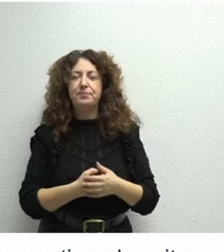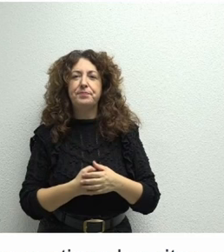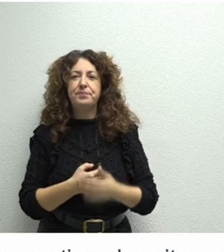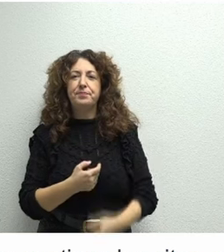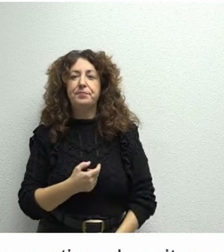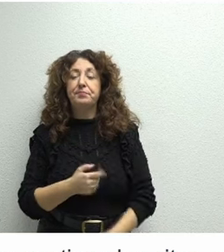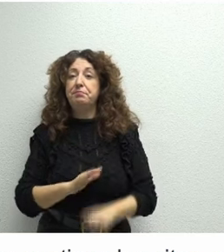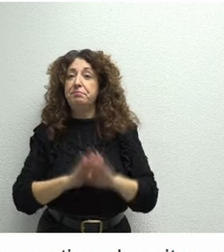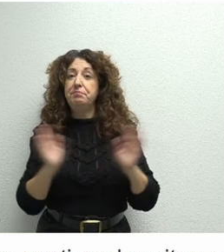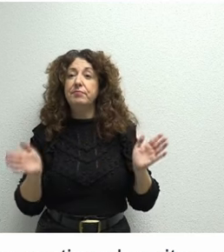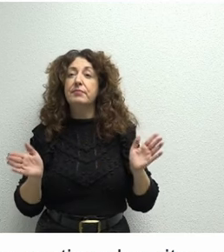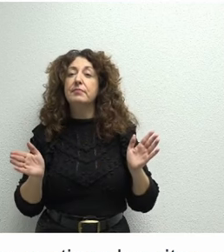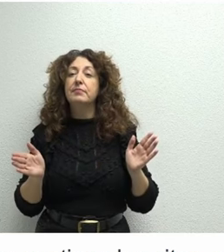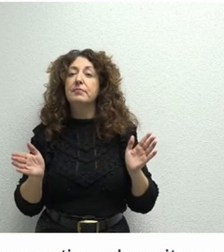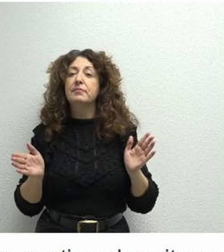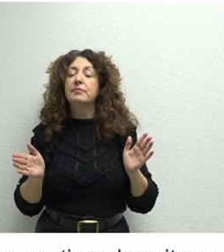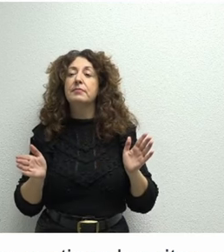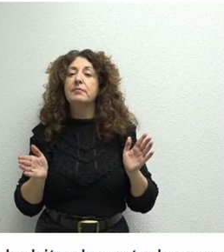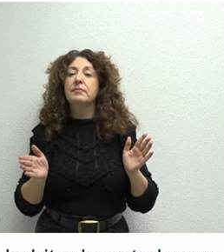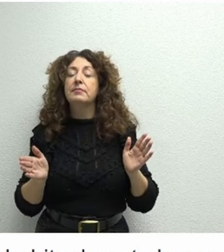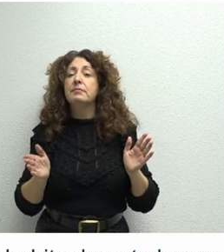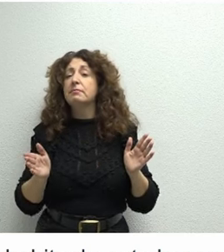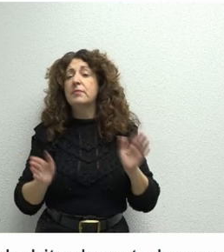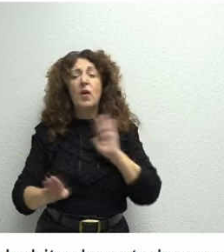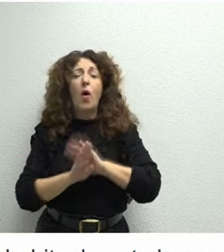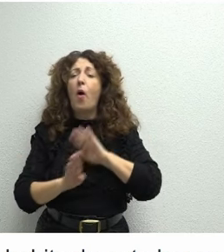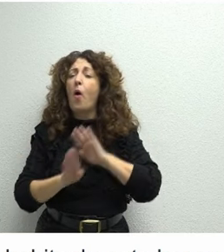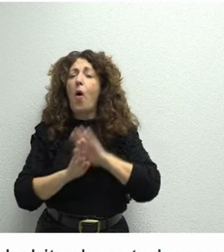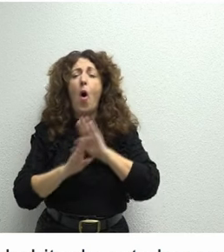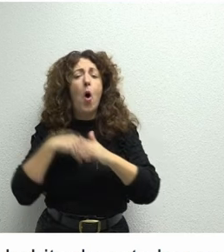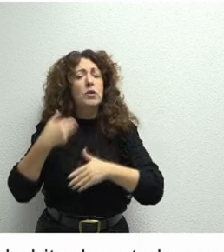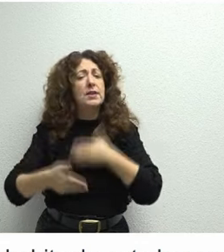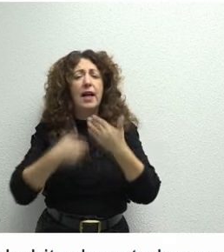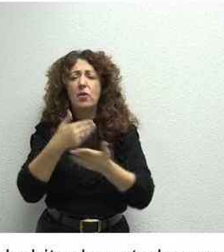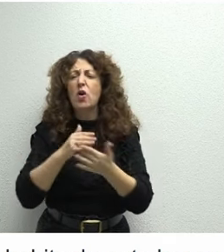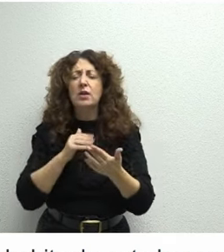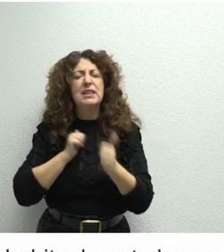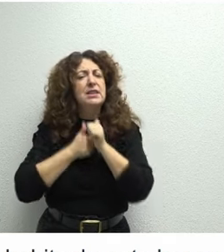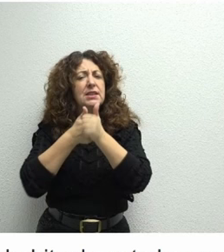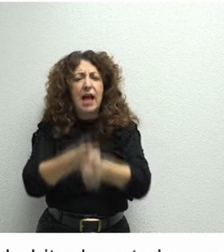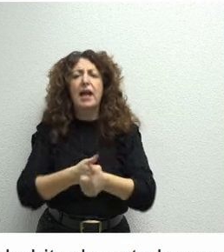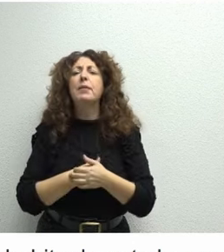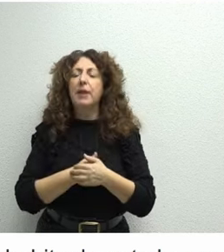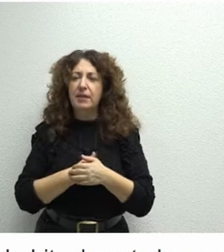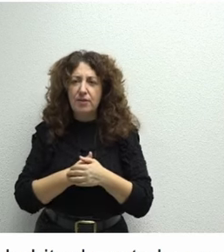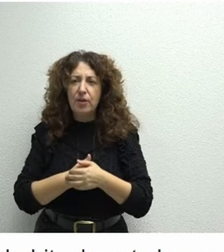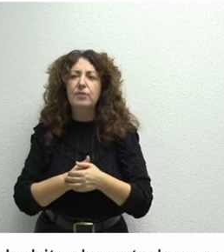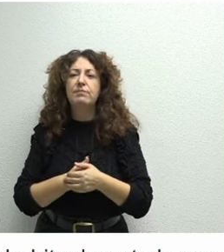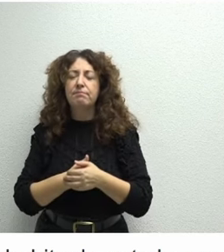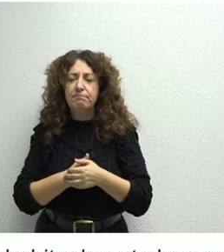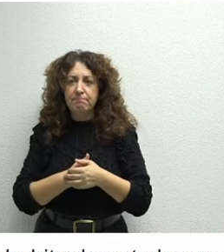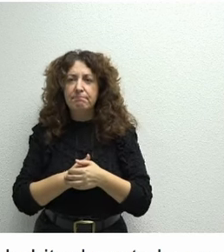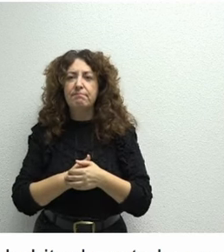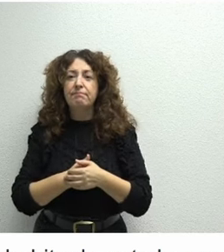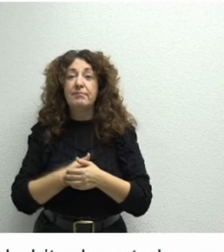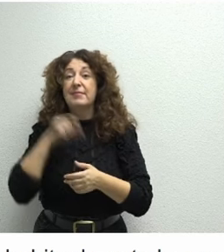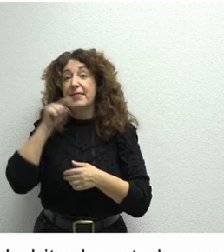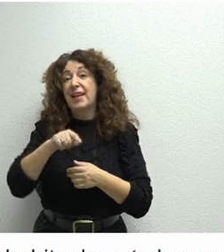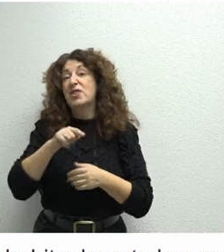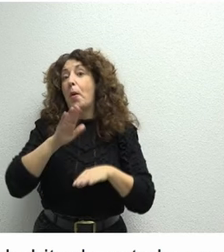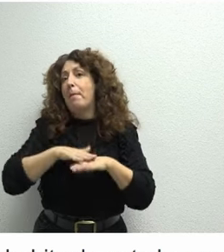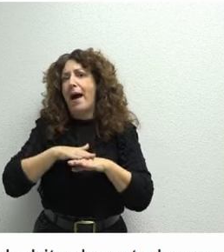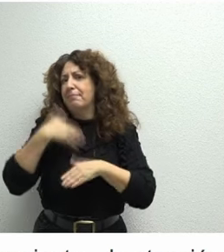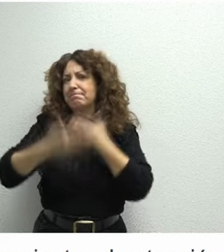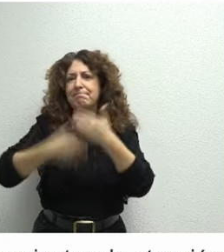Y bueno pues hay un ese continuo H seguimiento y control no que de alguna manera pues también es favorece la